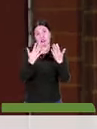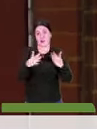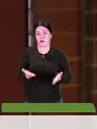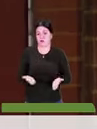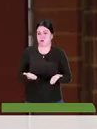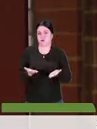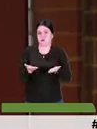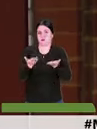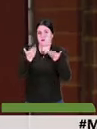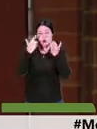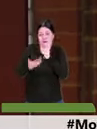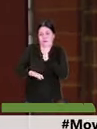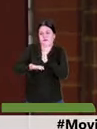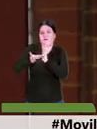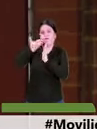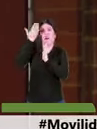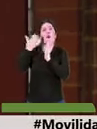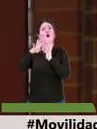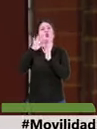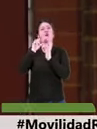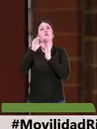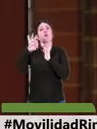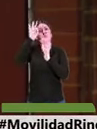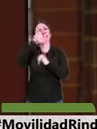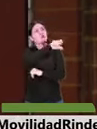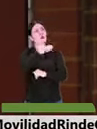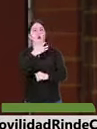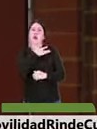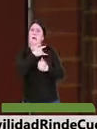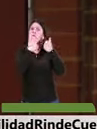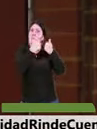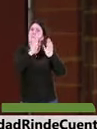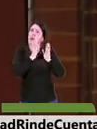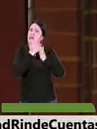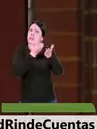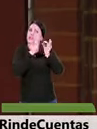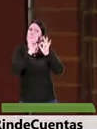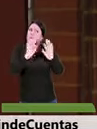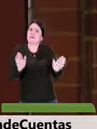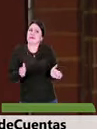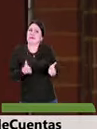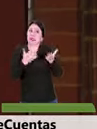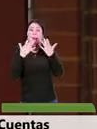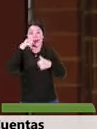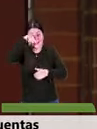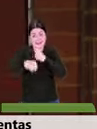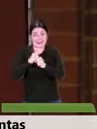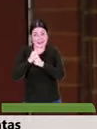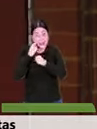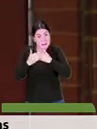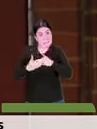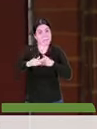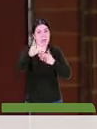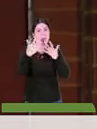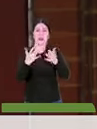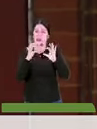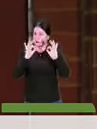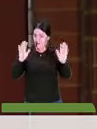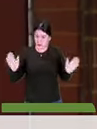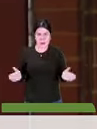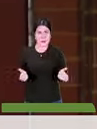8 puntos, logramos el 90% de satisfacción a nuestros usuarios y este año esperamos seguir consolidando la prestación